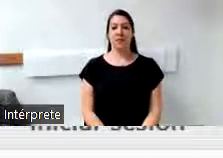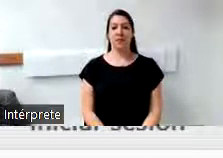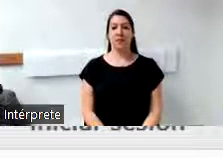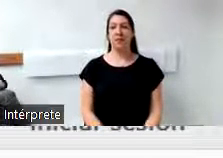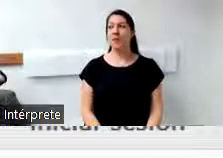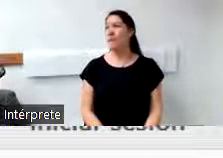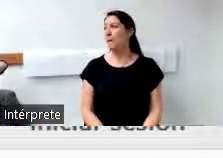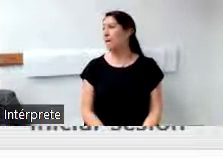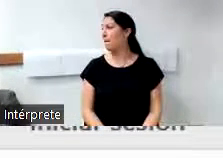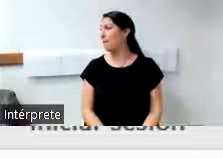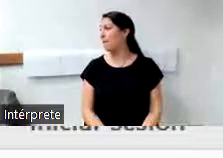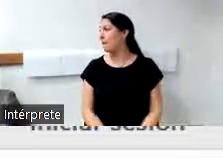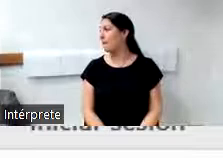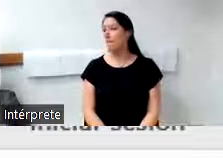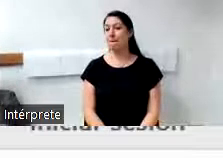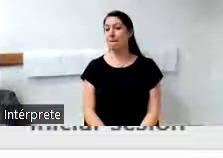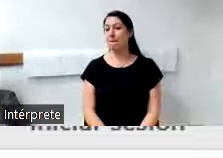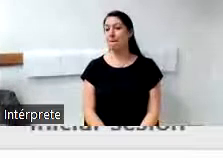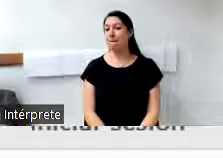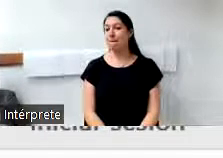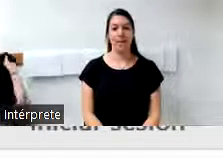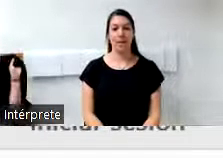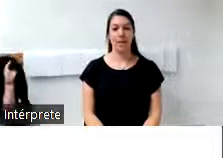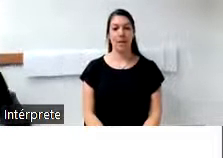Abajo. Ahí.